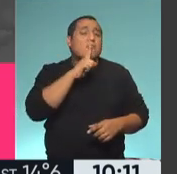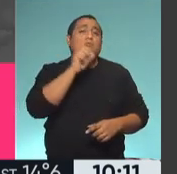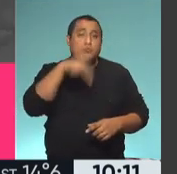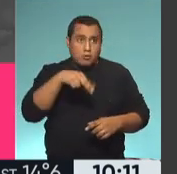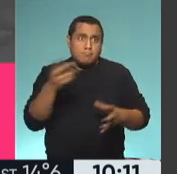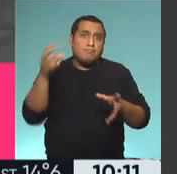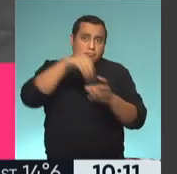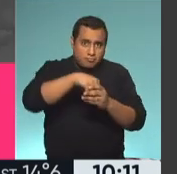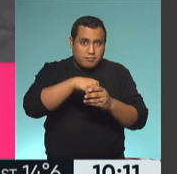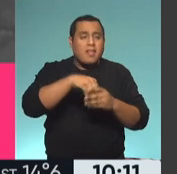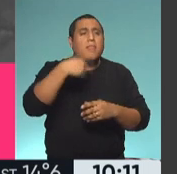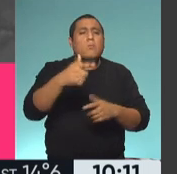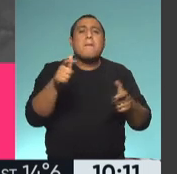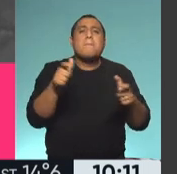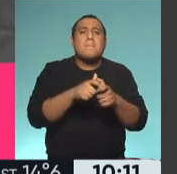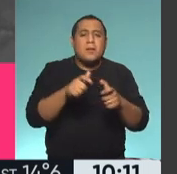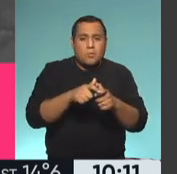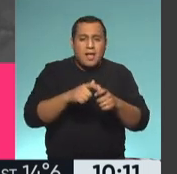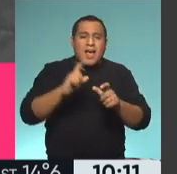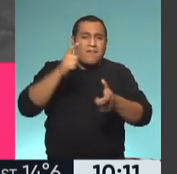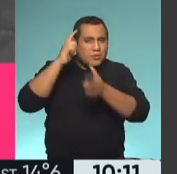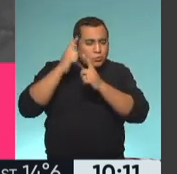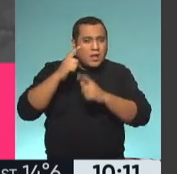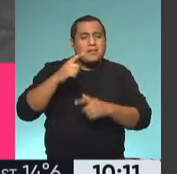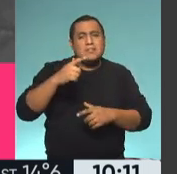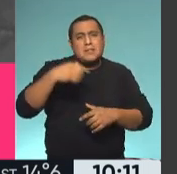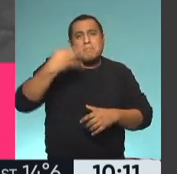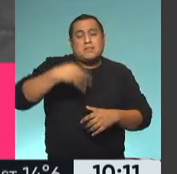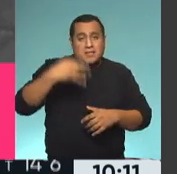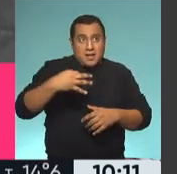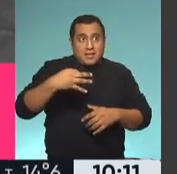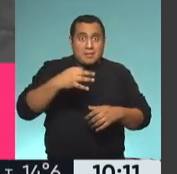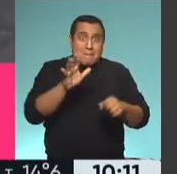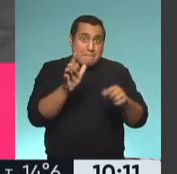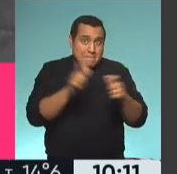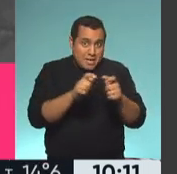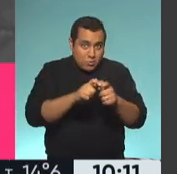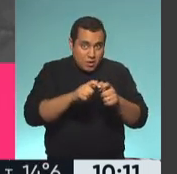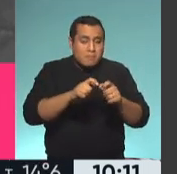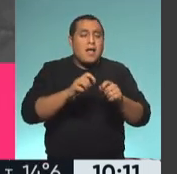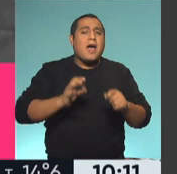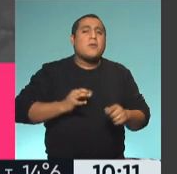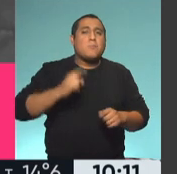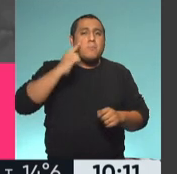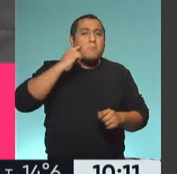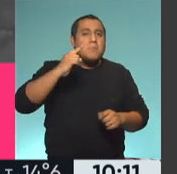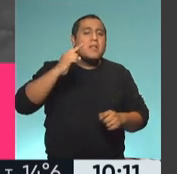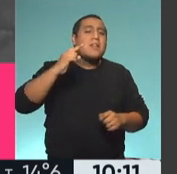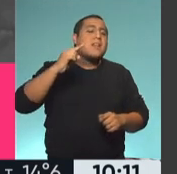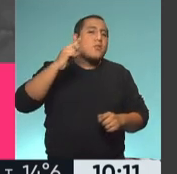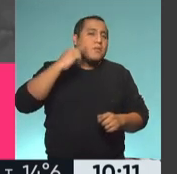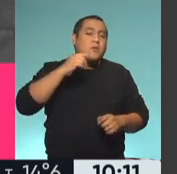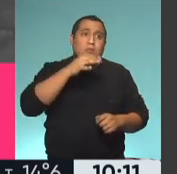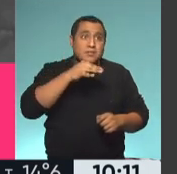película Aventuras Extraordinarias de Mabel, estrenada en 1914, cuando de forma improvisada